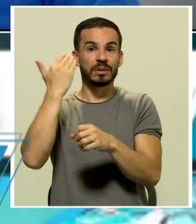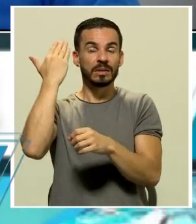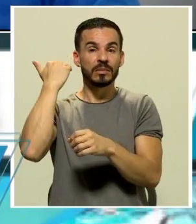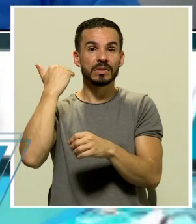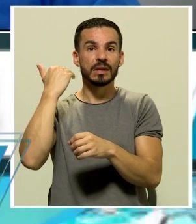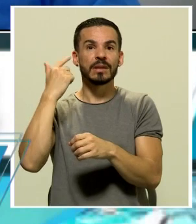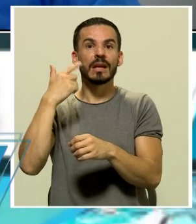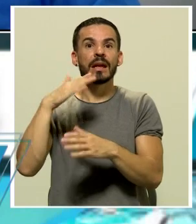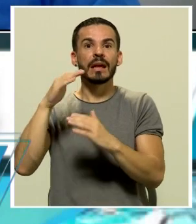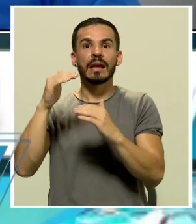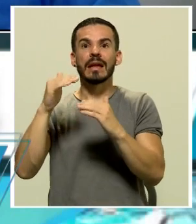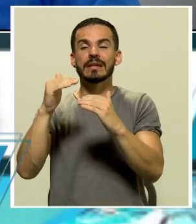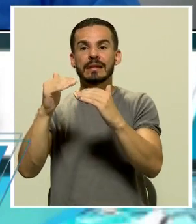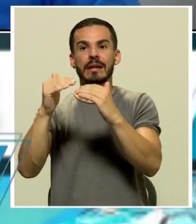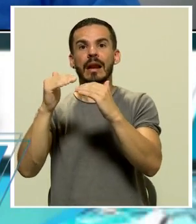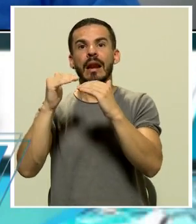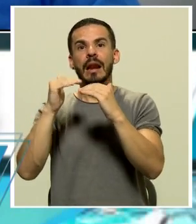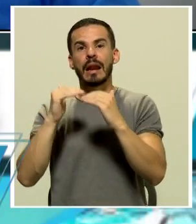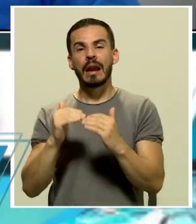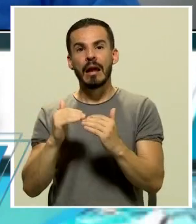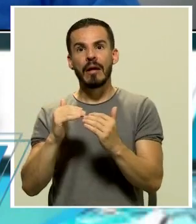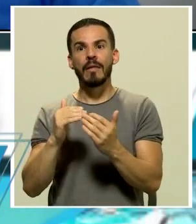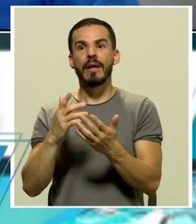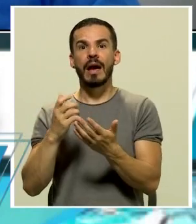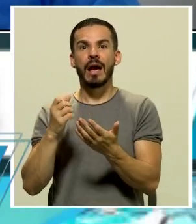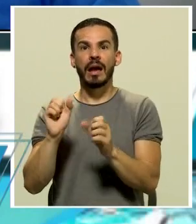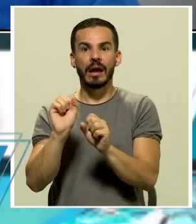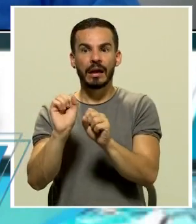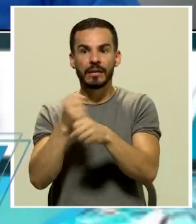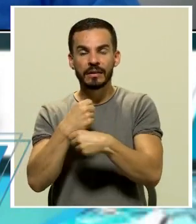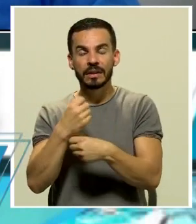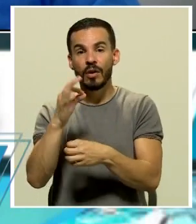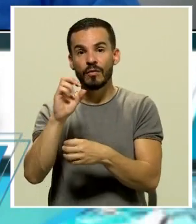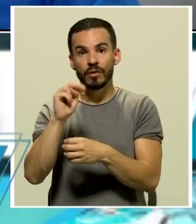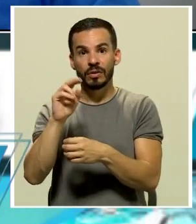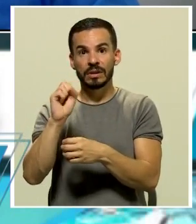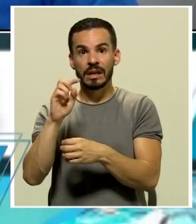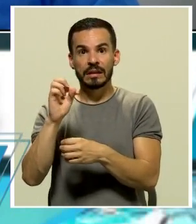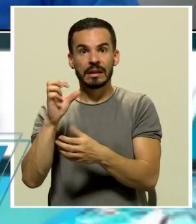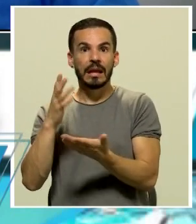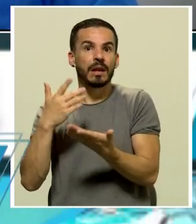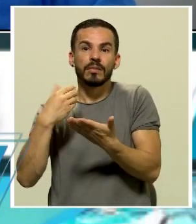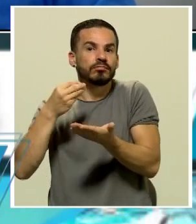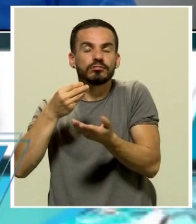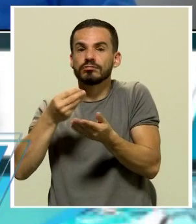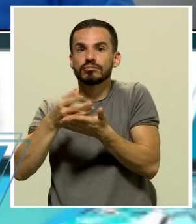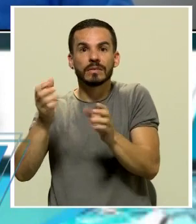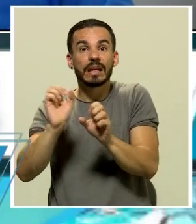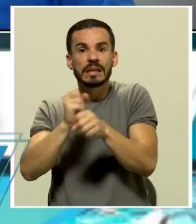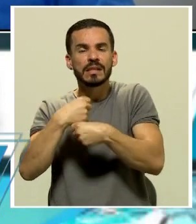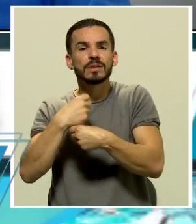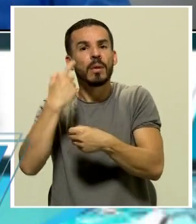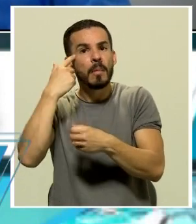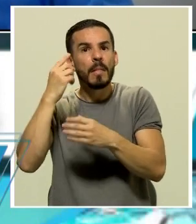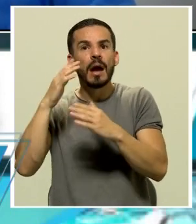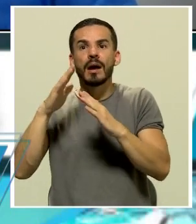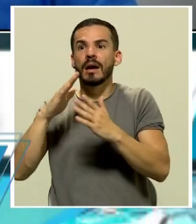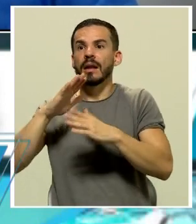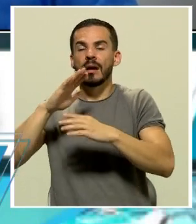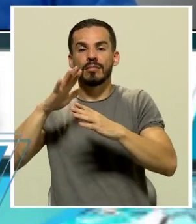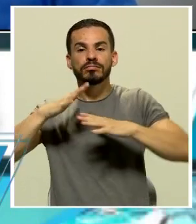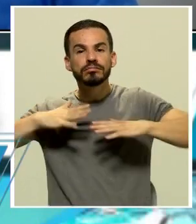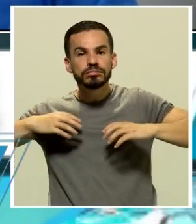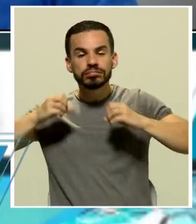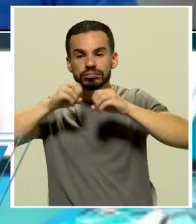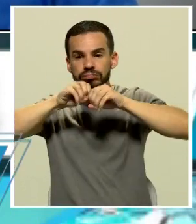es la baja ejecución del Fonatel, del Fondo Nacional de Telecomunicaciones, que se creó para universalizar